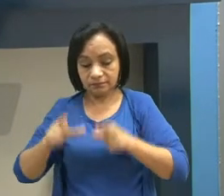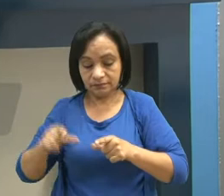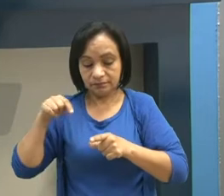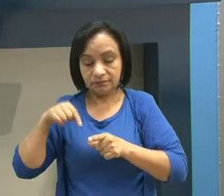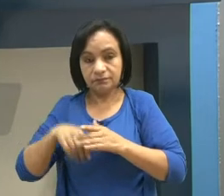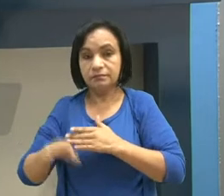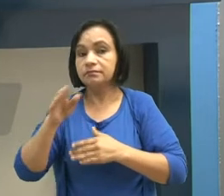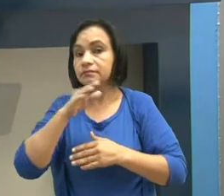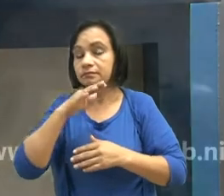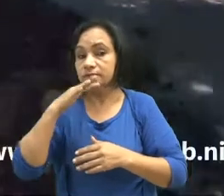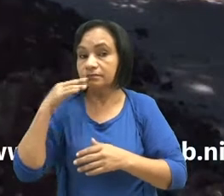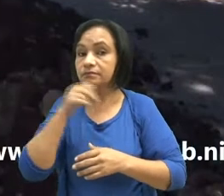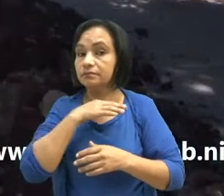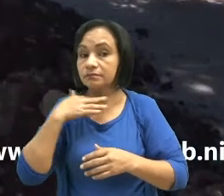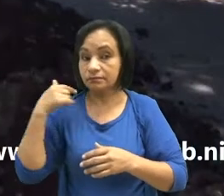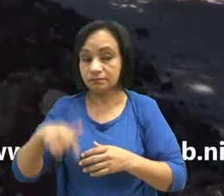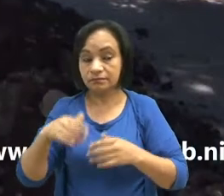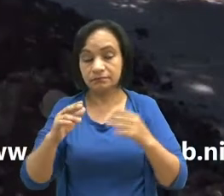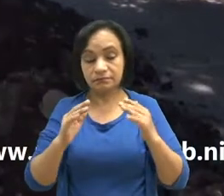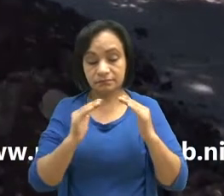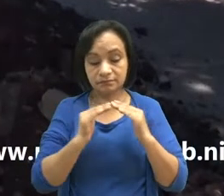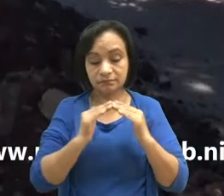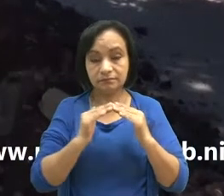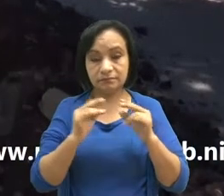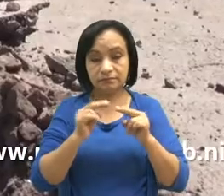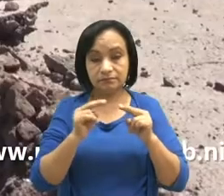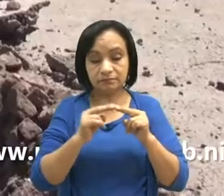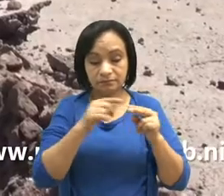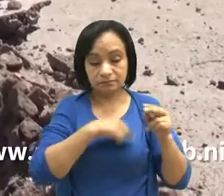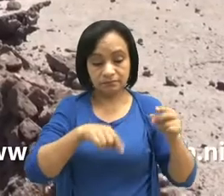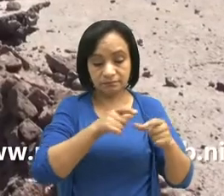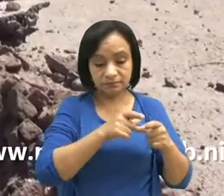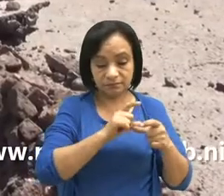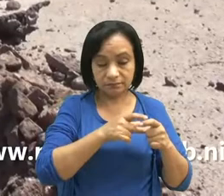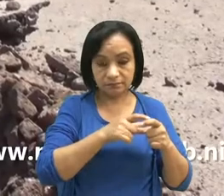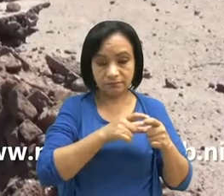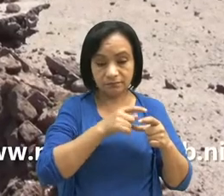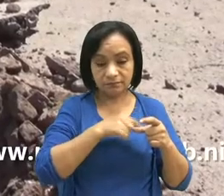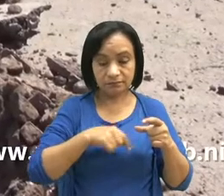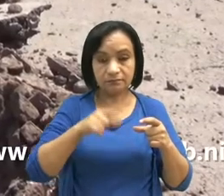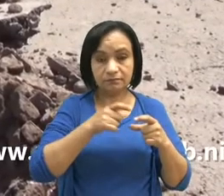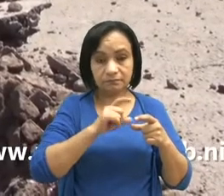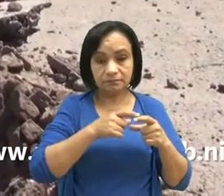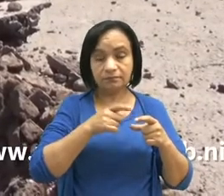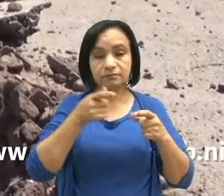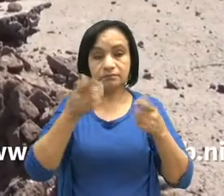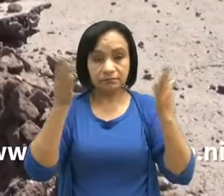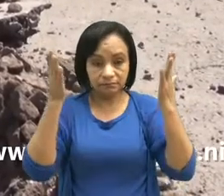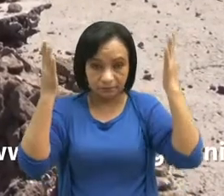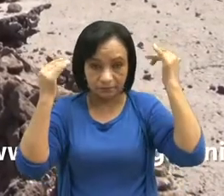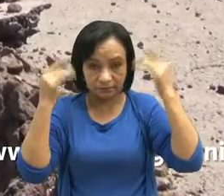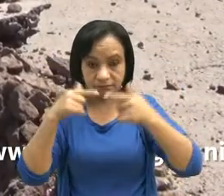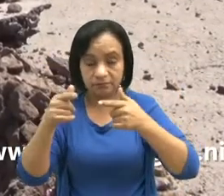familia. Luego la conexión de la vivienda, de todo lo interior, todo lo interno de tu vivienda hacia la caja de registro corresponde